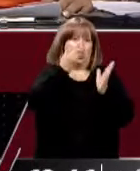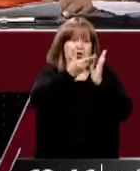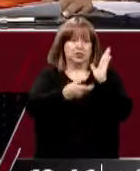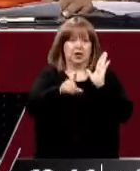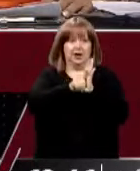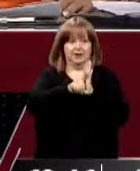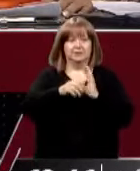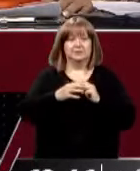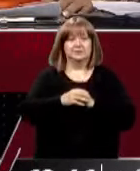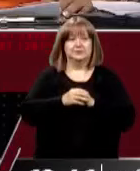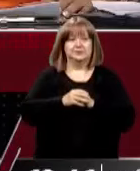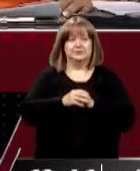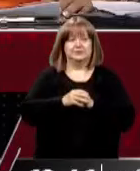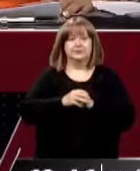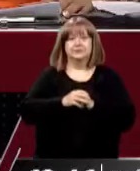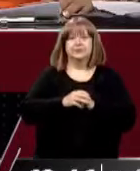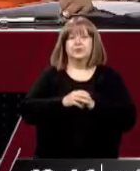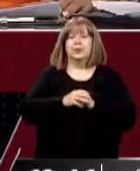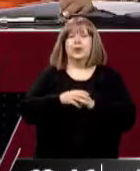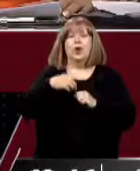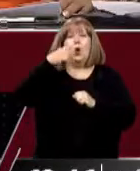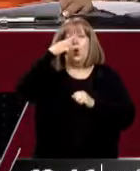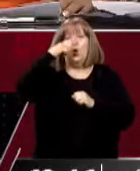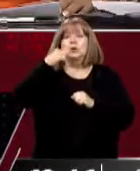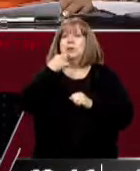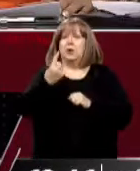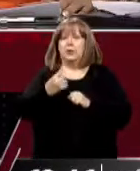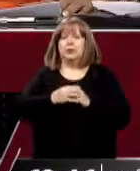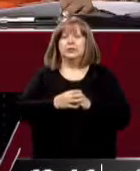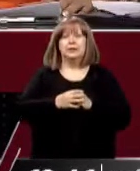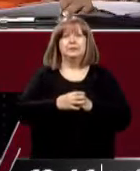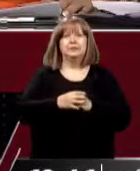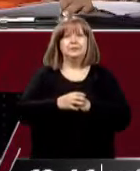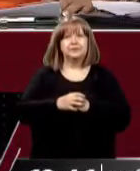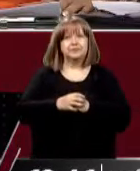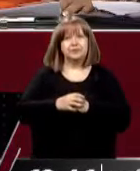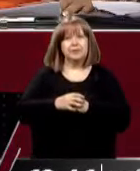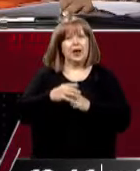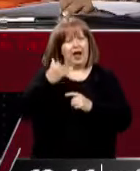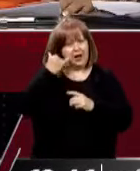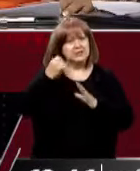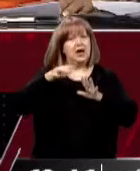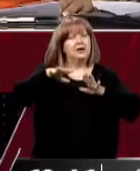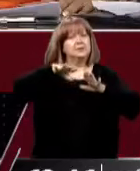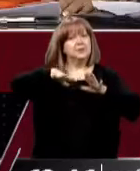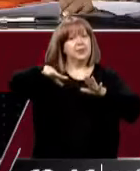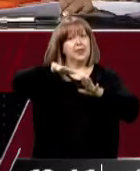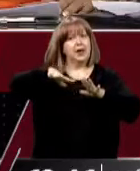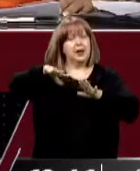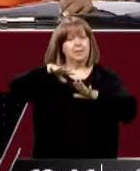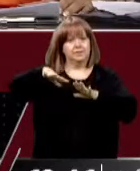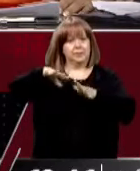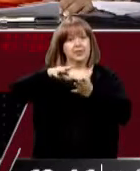sus deberes. Gabriel, una última de mi parte, no sé si está cuantificada, pero estamos hablando de una porción que es la que está en discusión